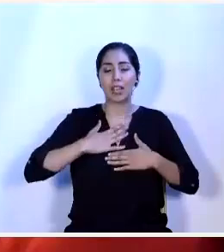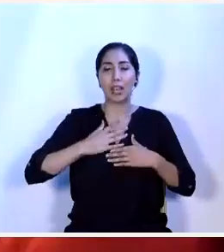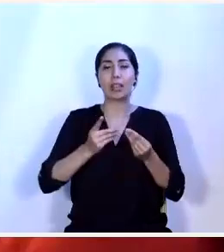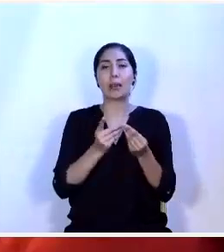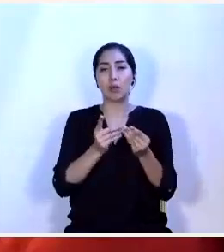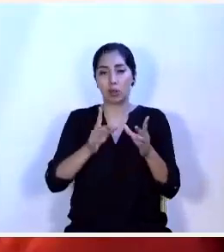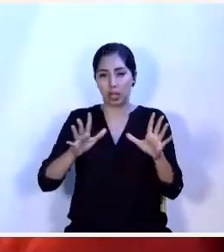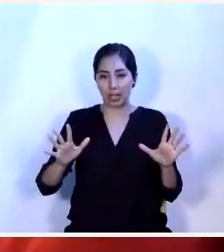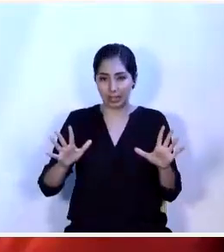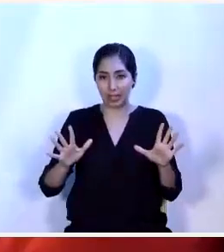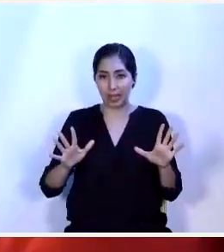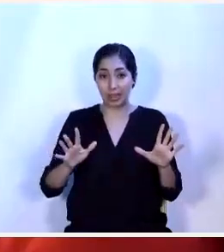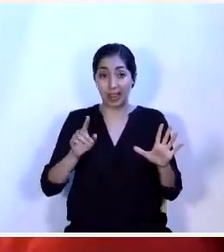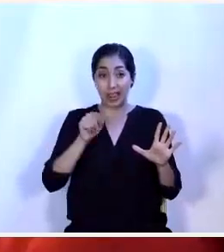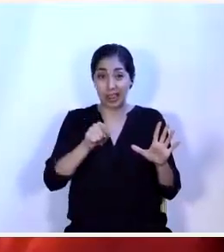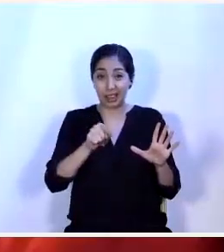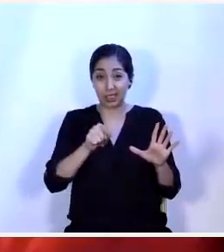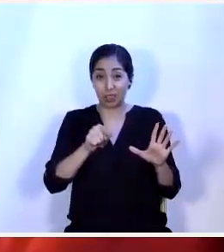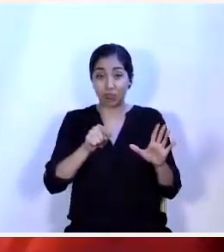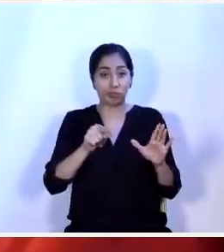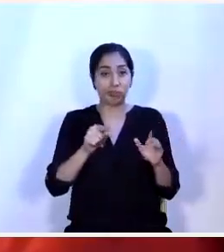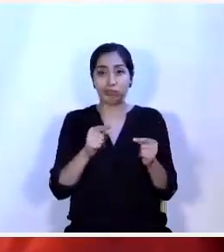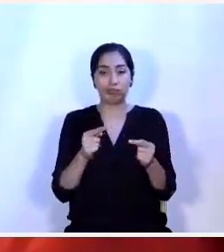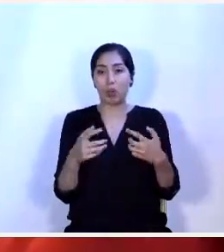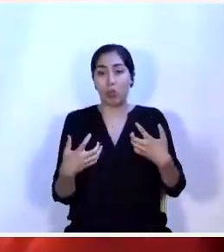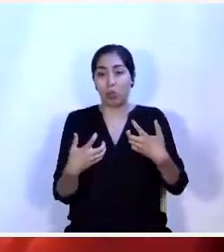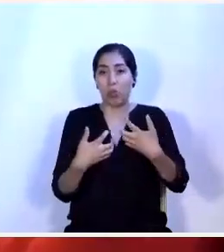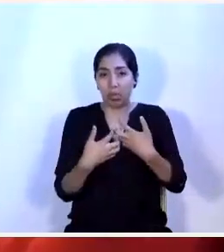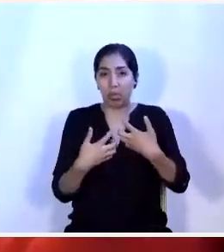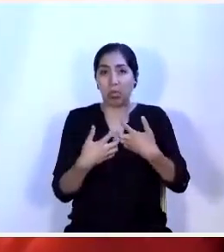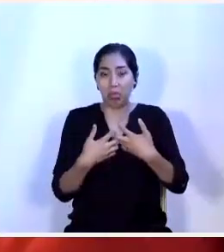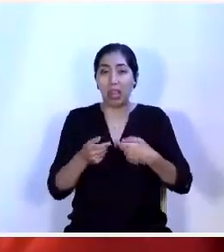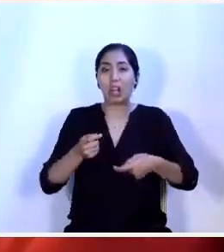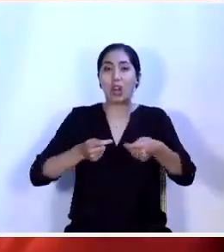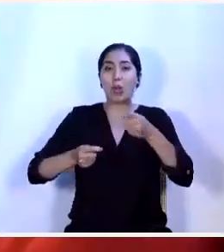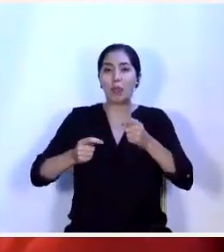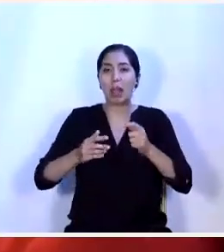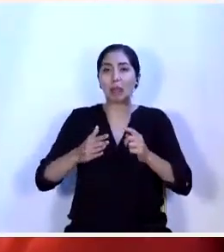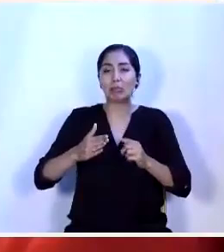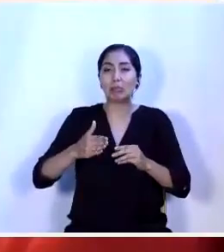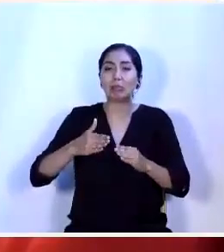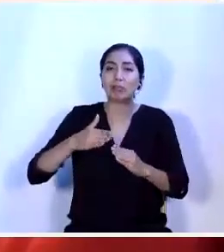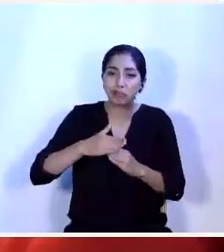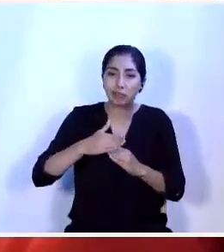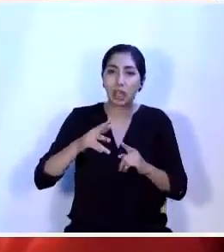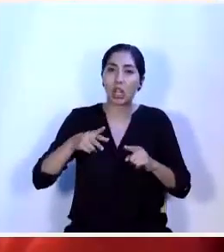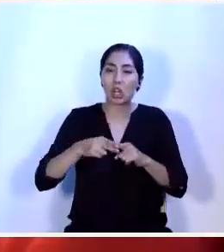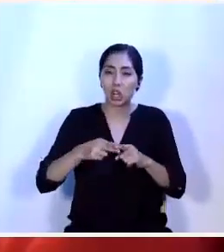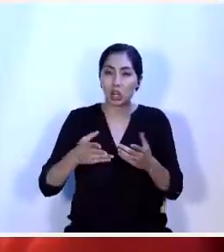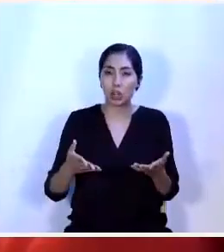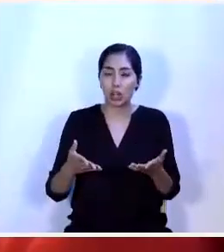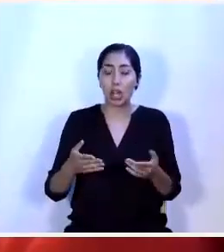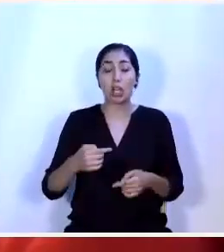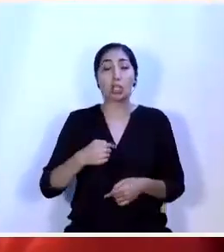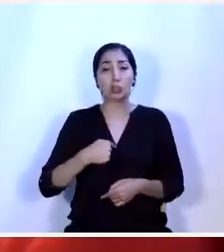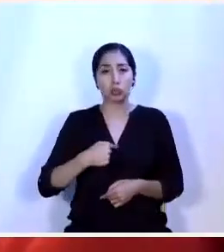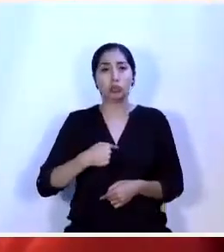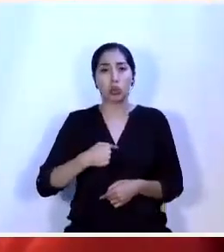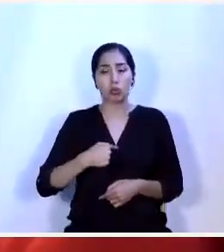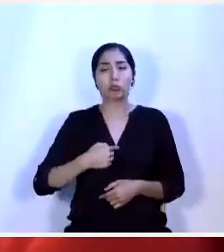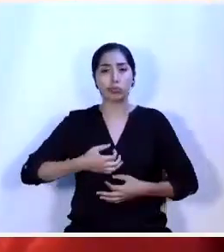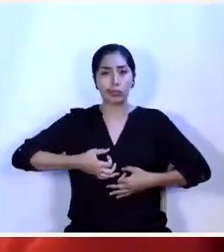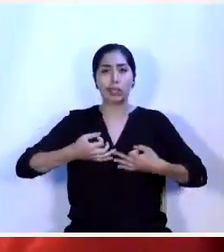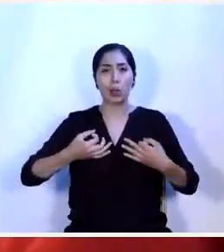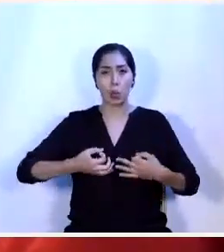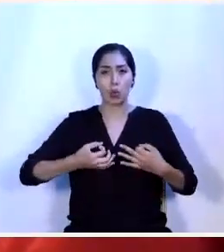que en esencia son incompatibles con una economía estancada. Y yo tengo la profunda convicción de que